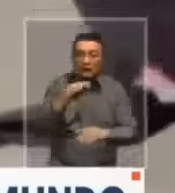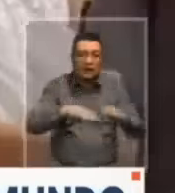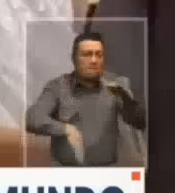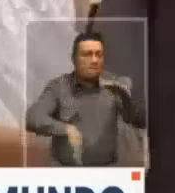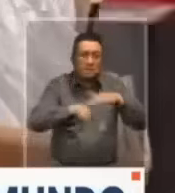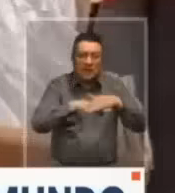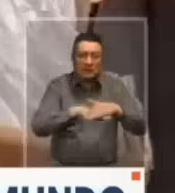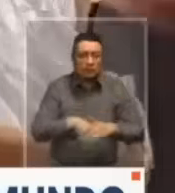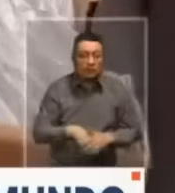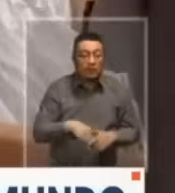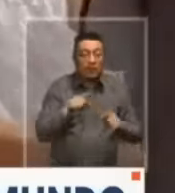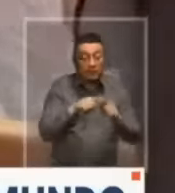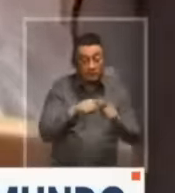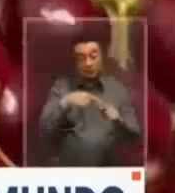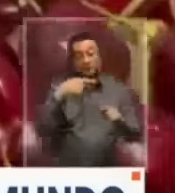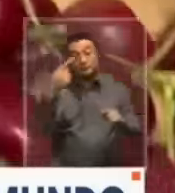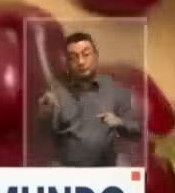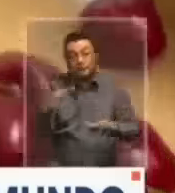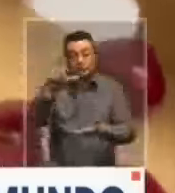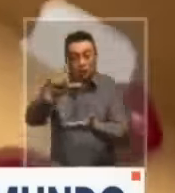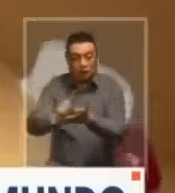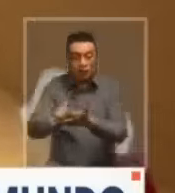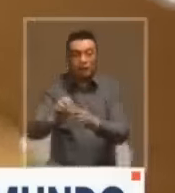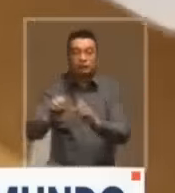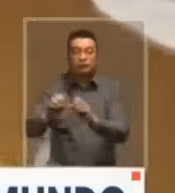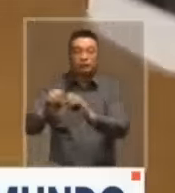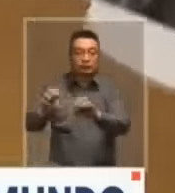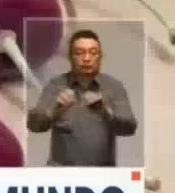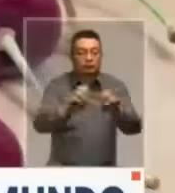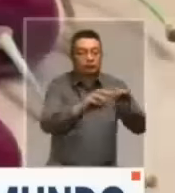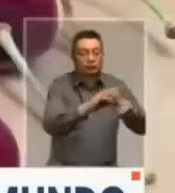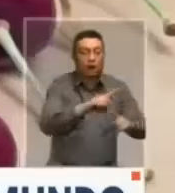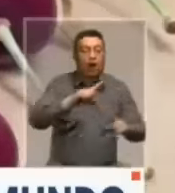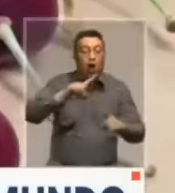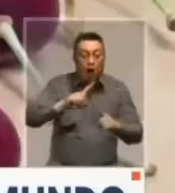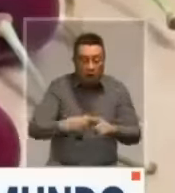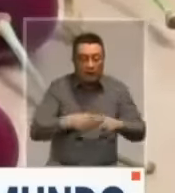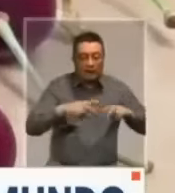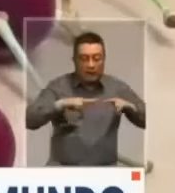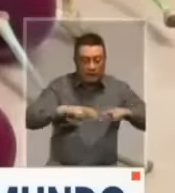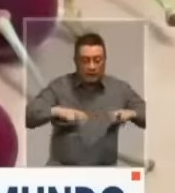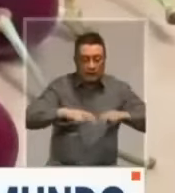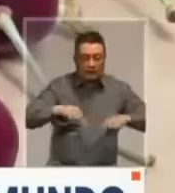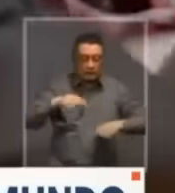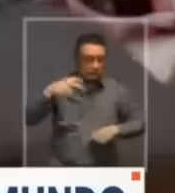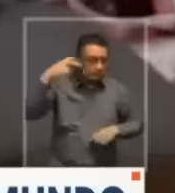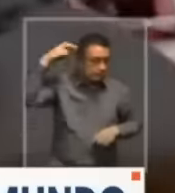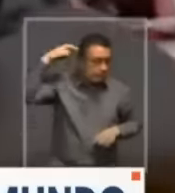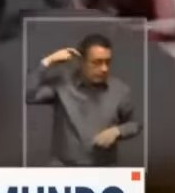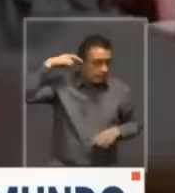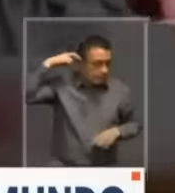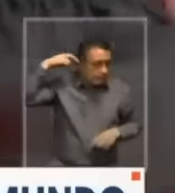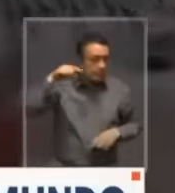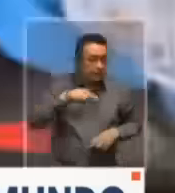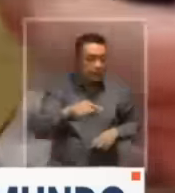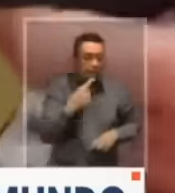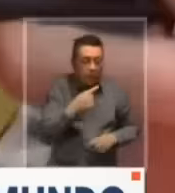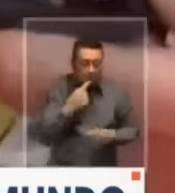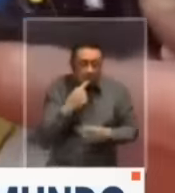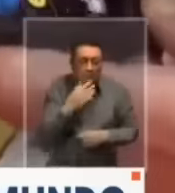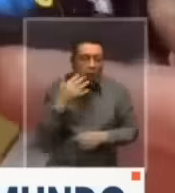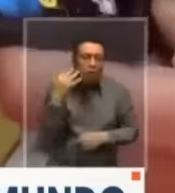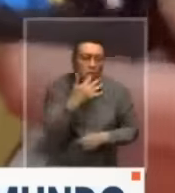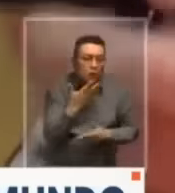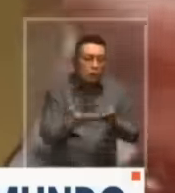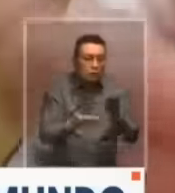a OPI, uno de los distribuidores que se encarga de hacer una nueva revisión a nuestras cerezas. Aquí miden su dulzor.